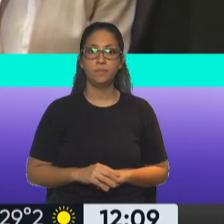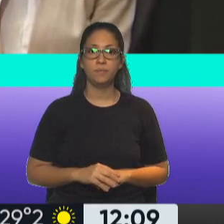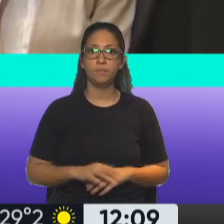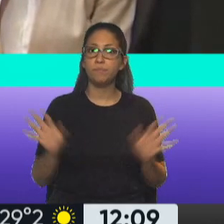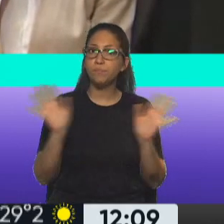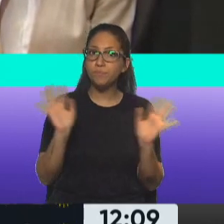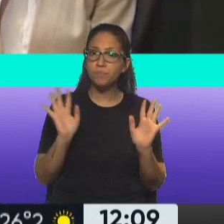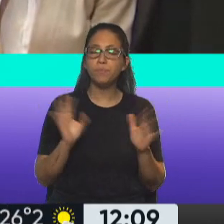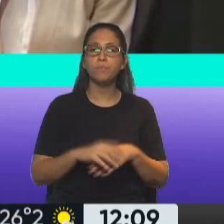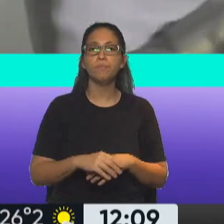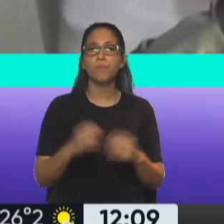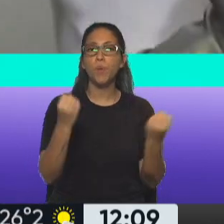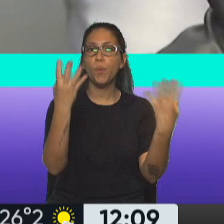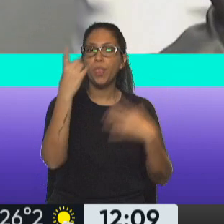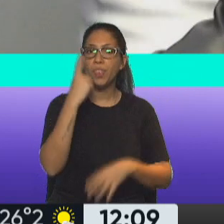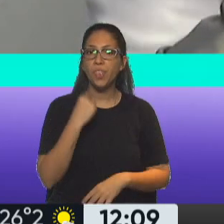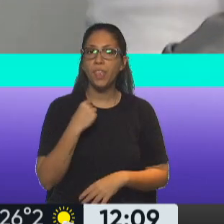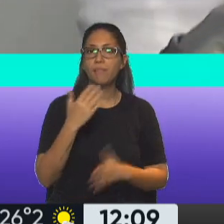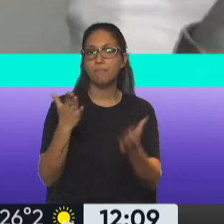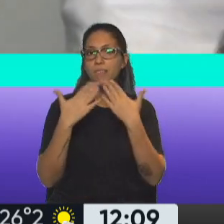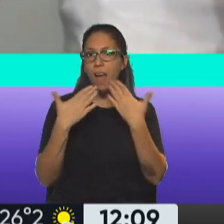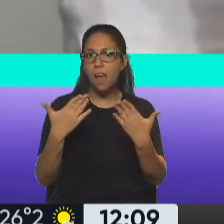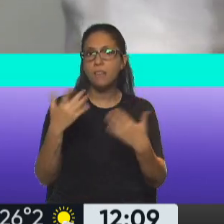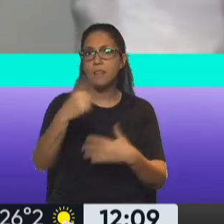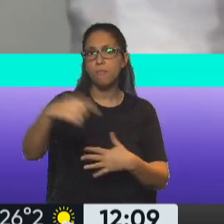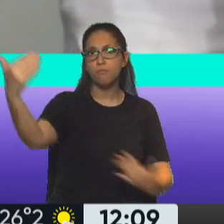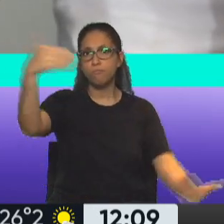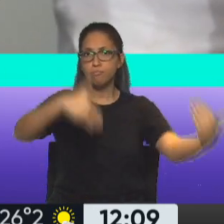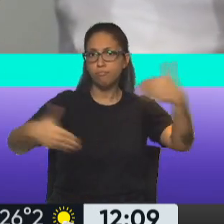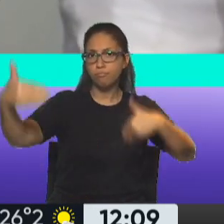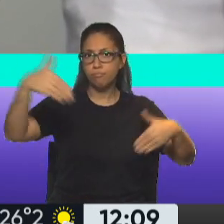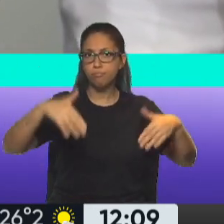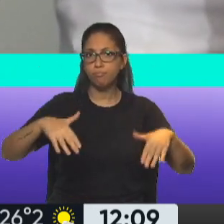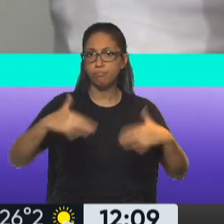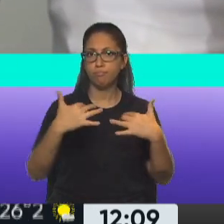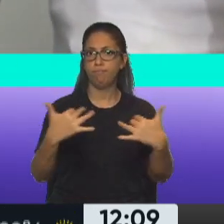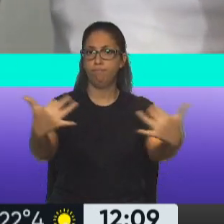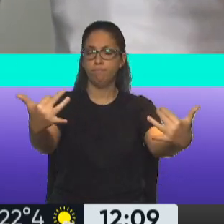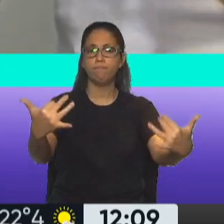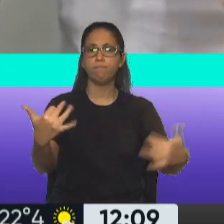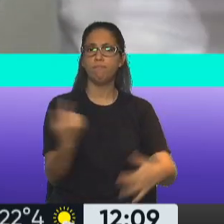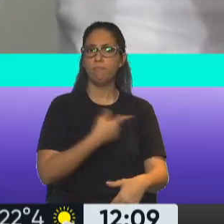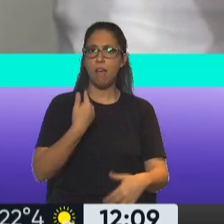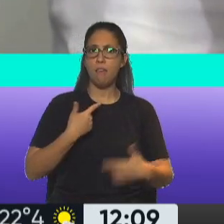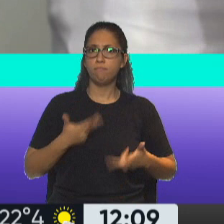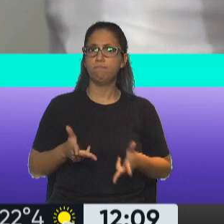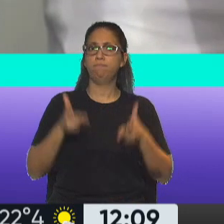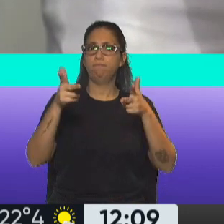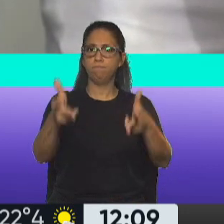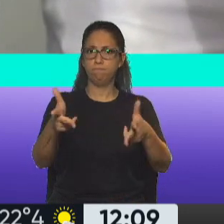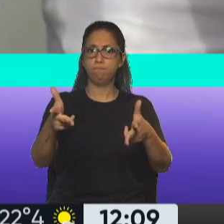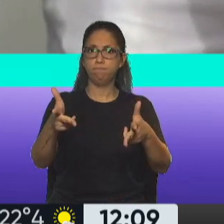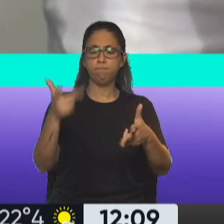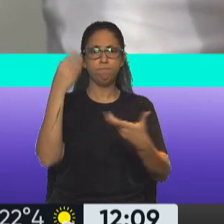Hola, muy buenos días. Muchísimas gracias por estar aquí, por permitirnos exponer lo que es